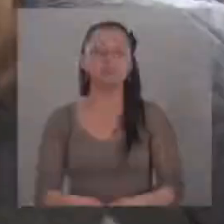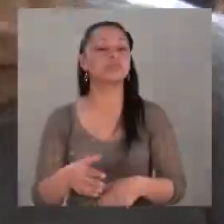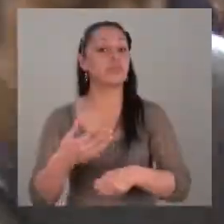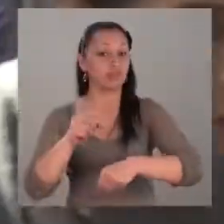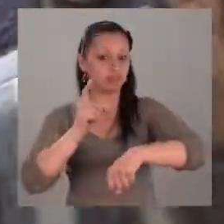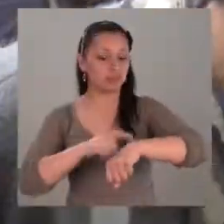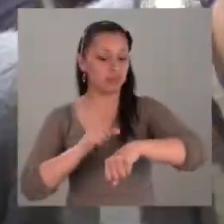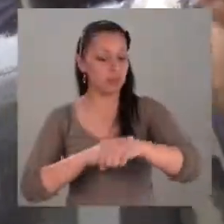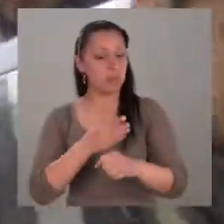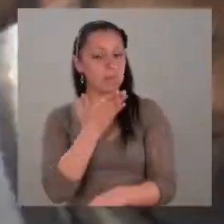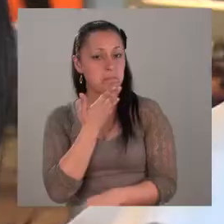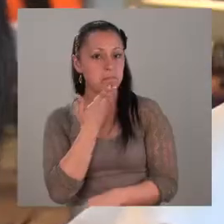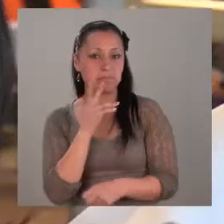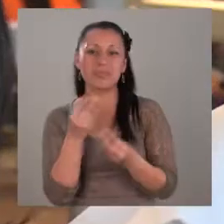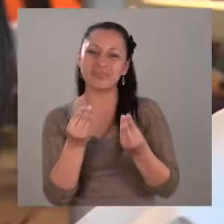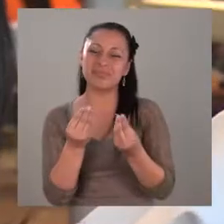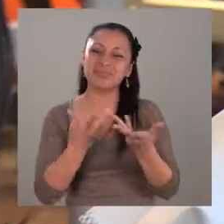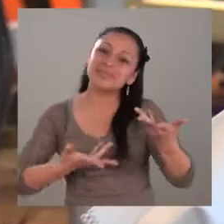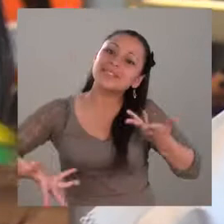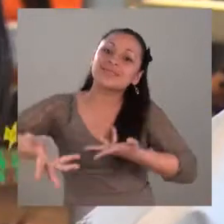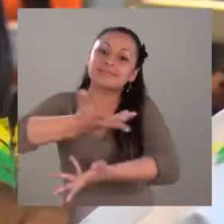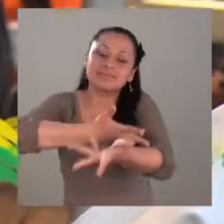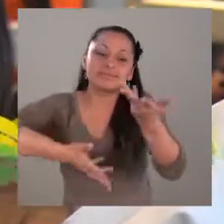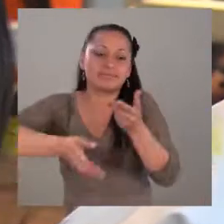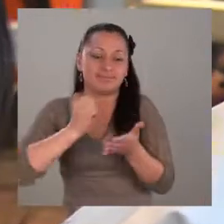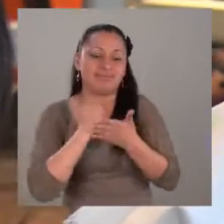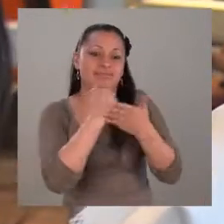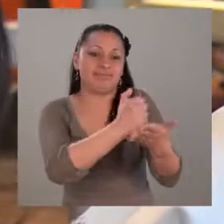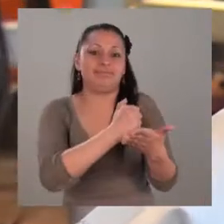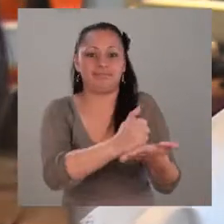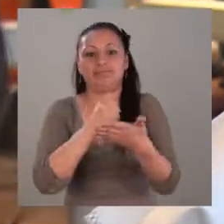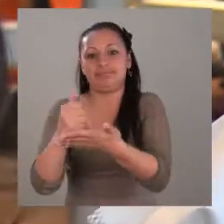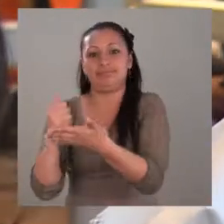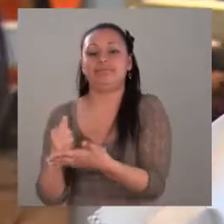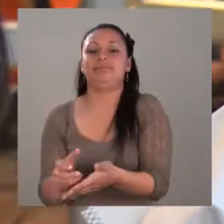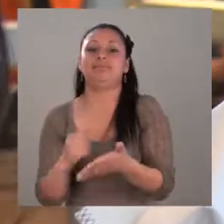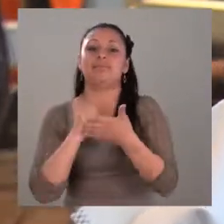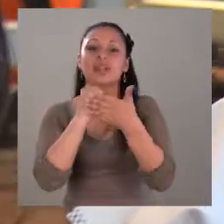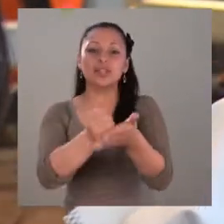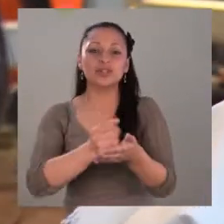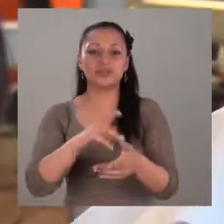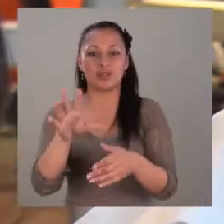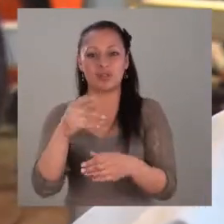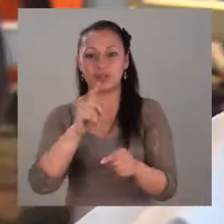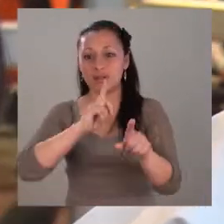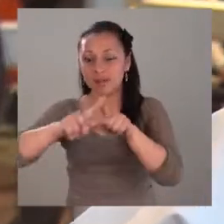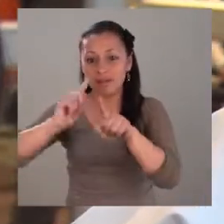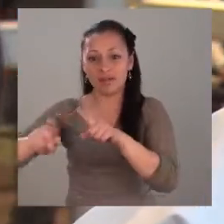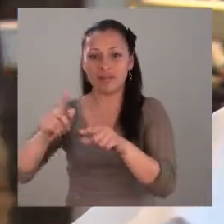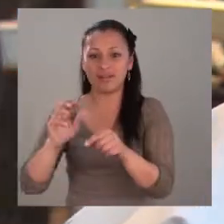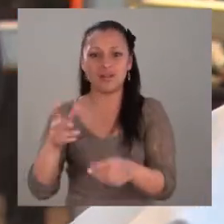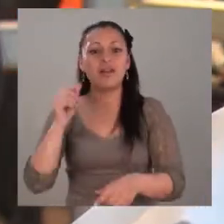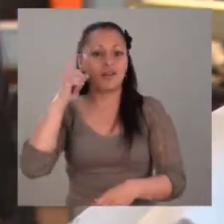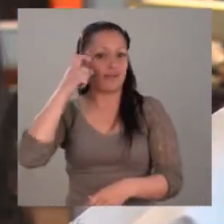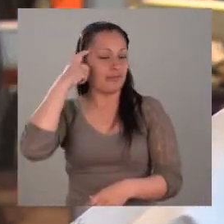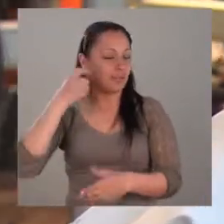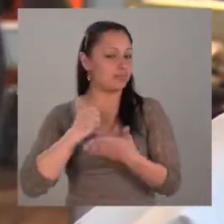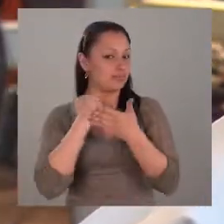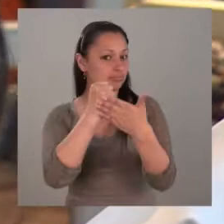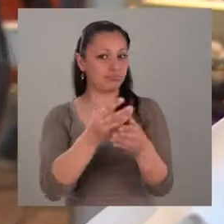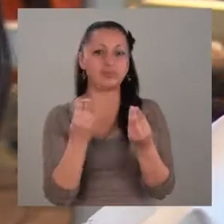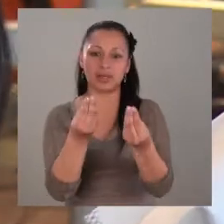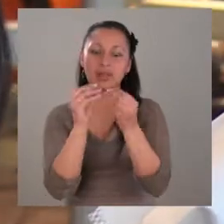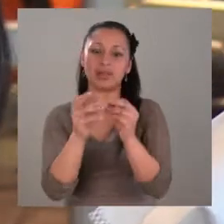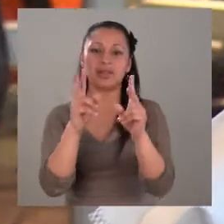Al mismo tiempo, para hacer un enlace de hermandad y también velar y colaborarle a las autoridades o a la